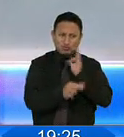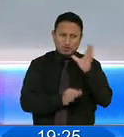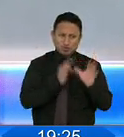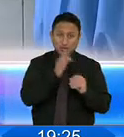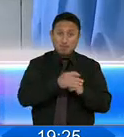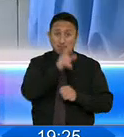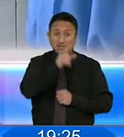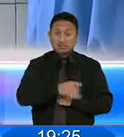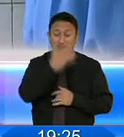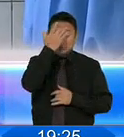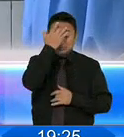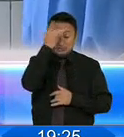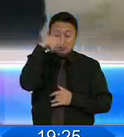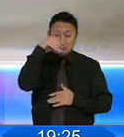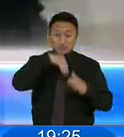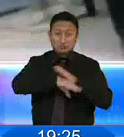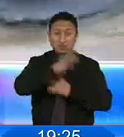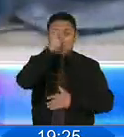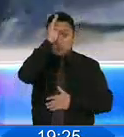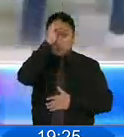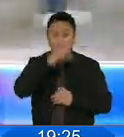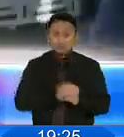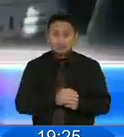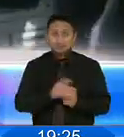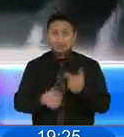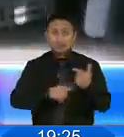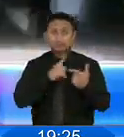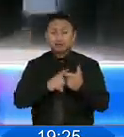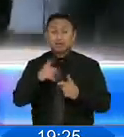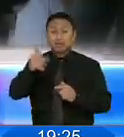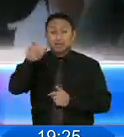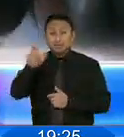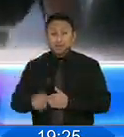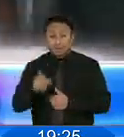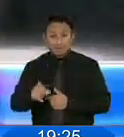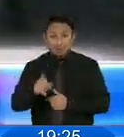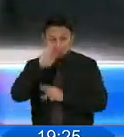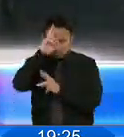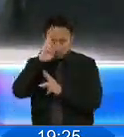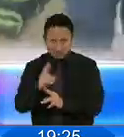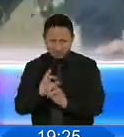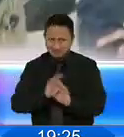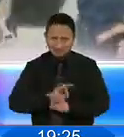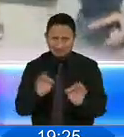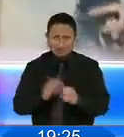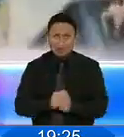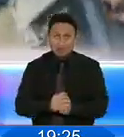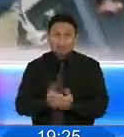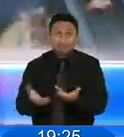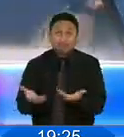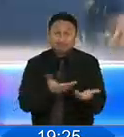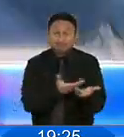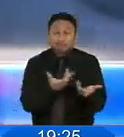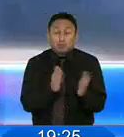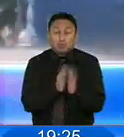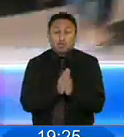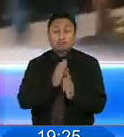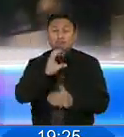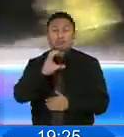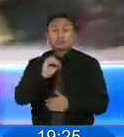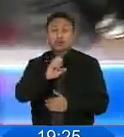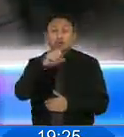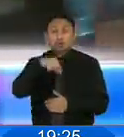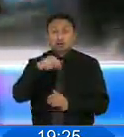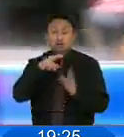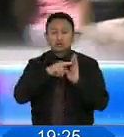para hospitalización. A esto se suma que los ciudadanos no ponen de parte y por esta razón solicita al COE Nacional tomar medidas más